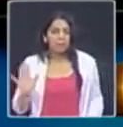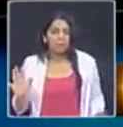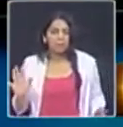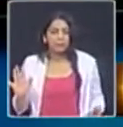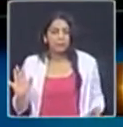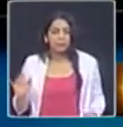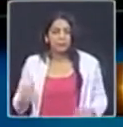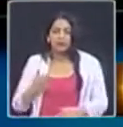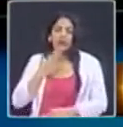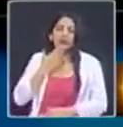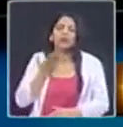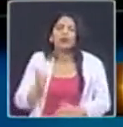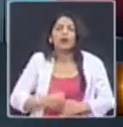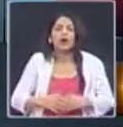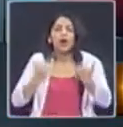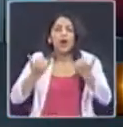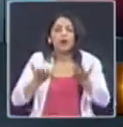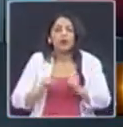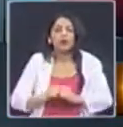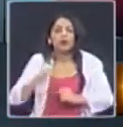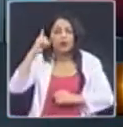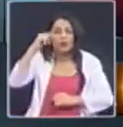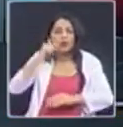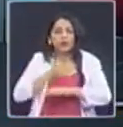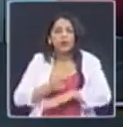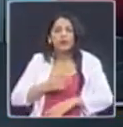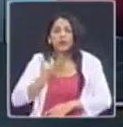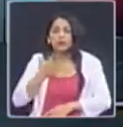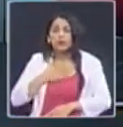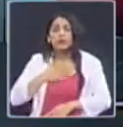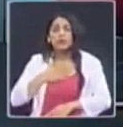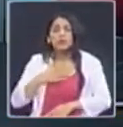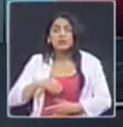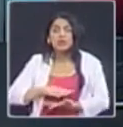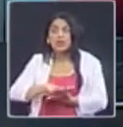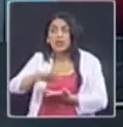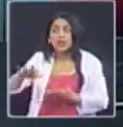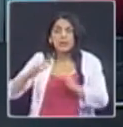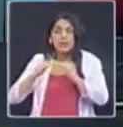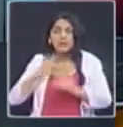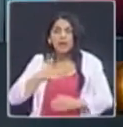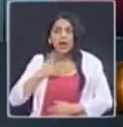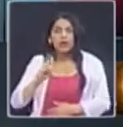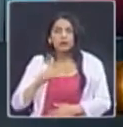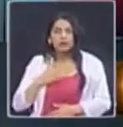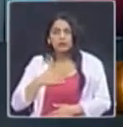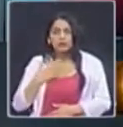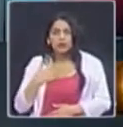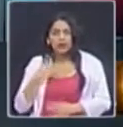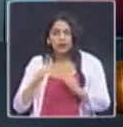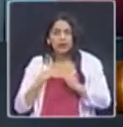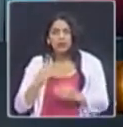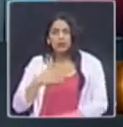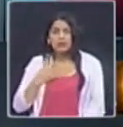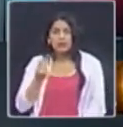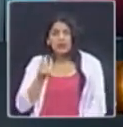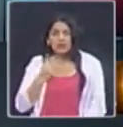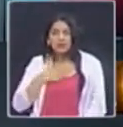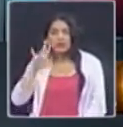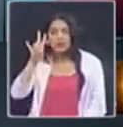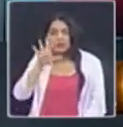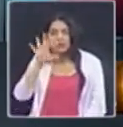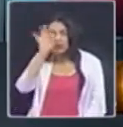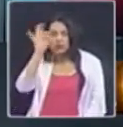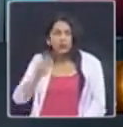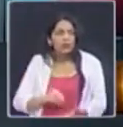quería participar del 75 por ciento de utilidad lo que yo creo que esto es histórico porque en ningún país del mundo se